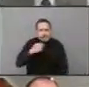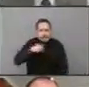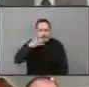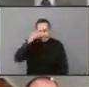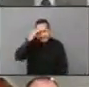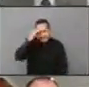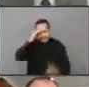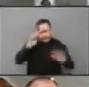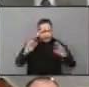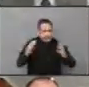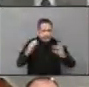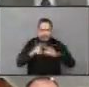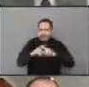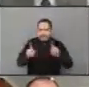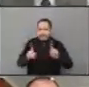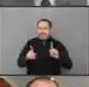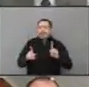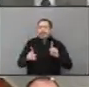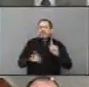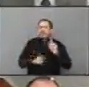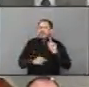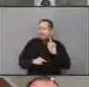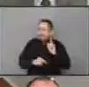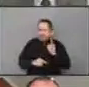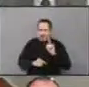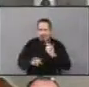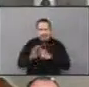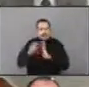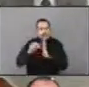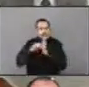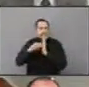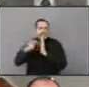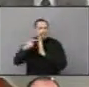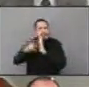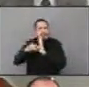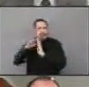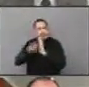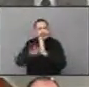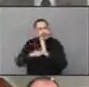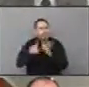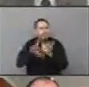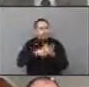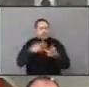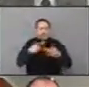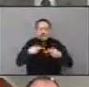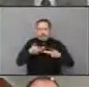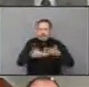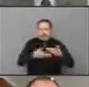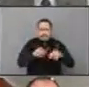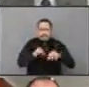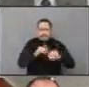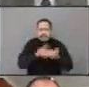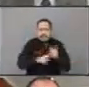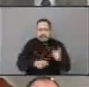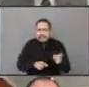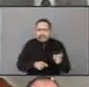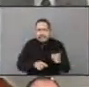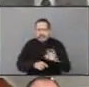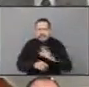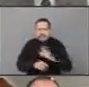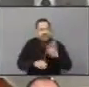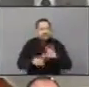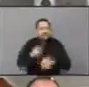contrasta, confronta con los principios del servicio público y por lo que veo, llegamos en